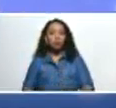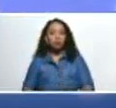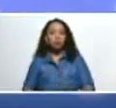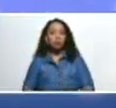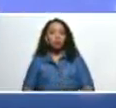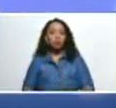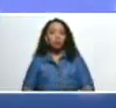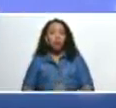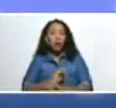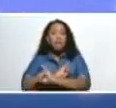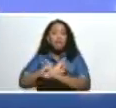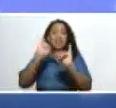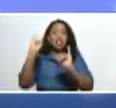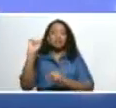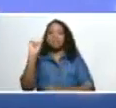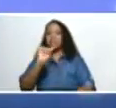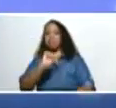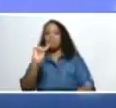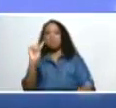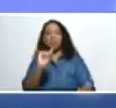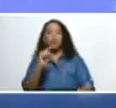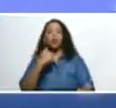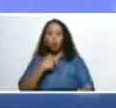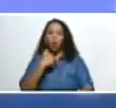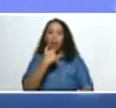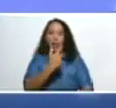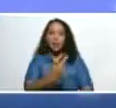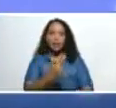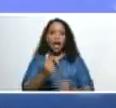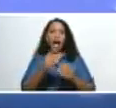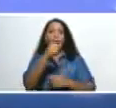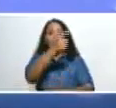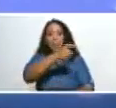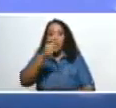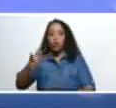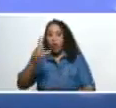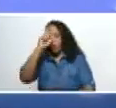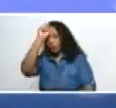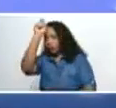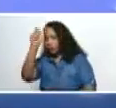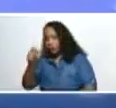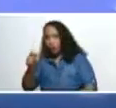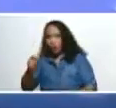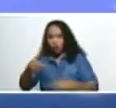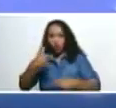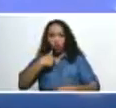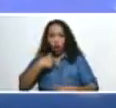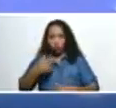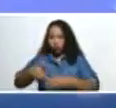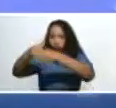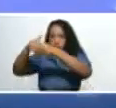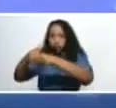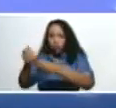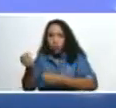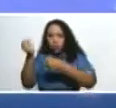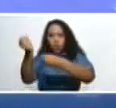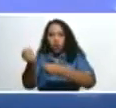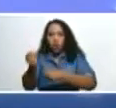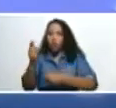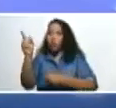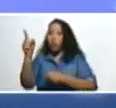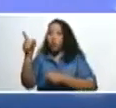sin fin. Yo le decía a todos los homenajeados cuando le daba la mano y les daba mi saludo, les decía, no bajen